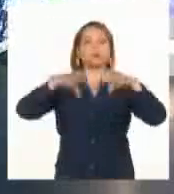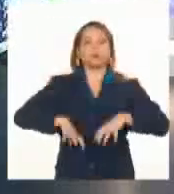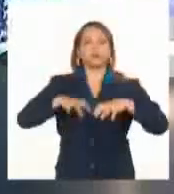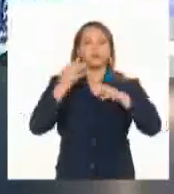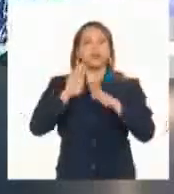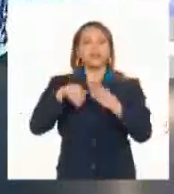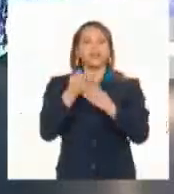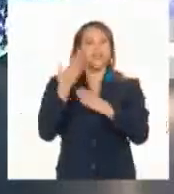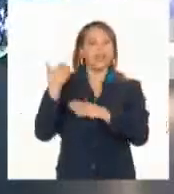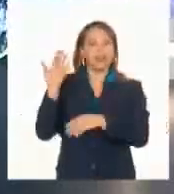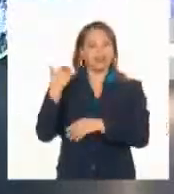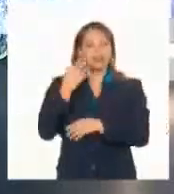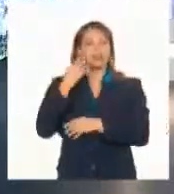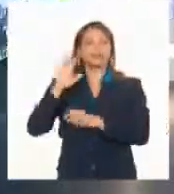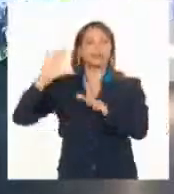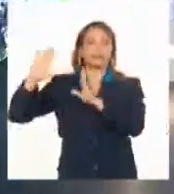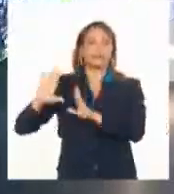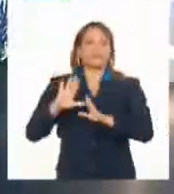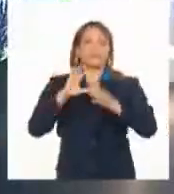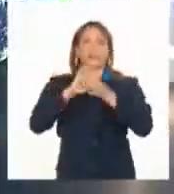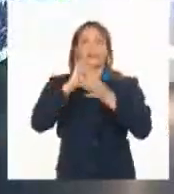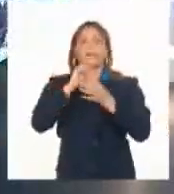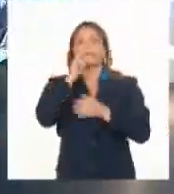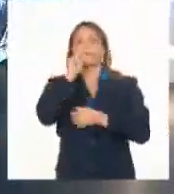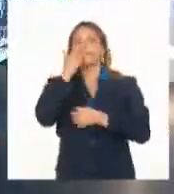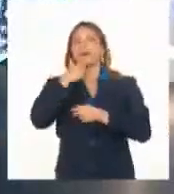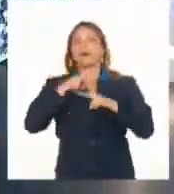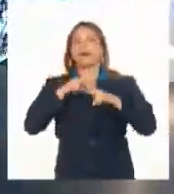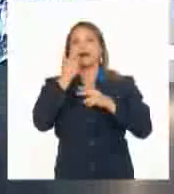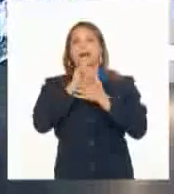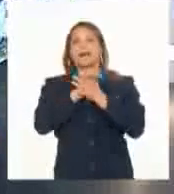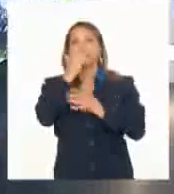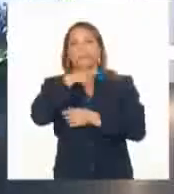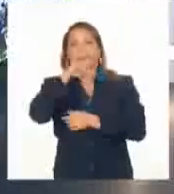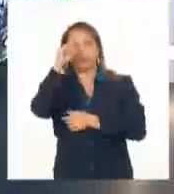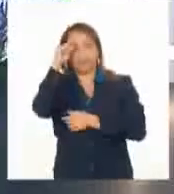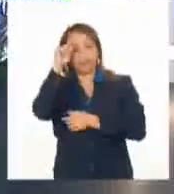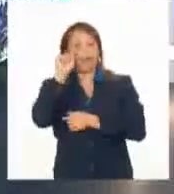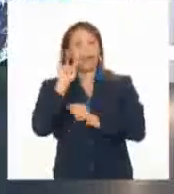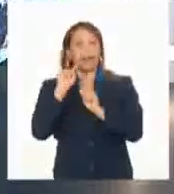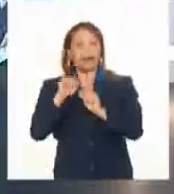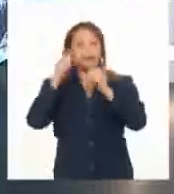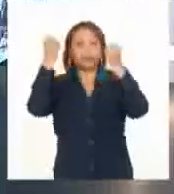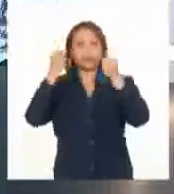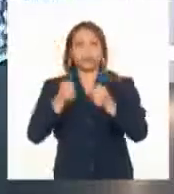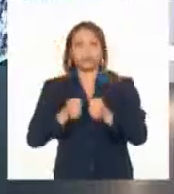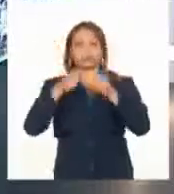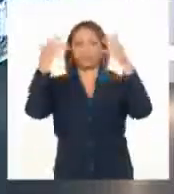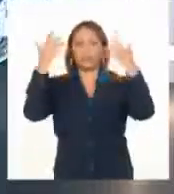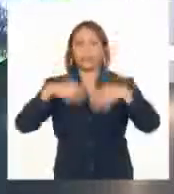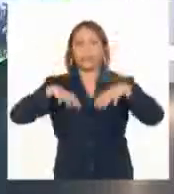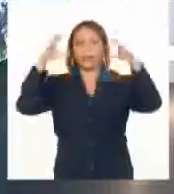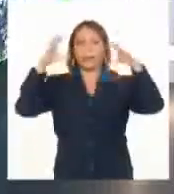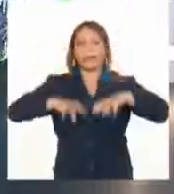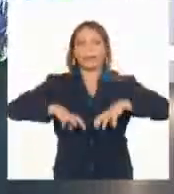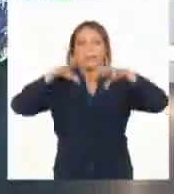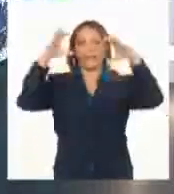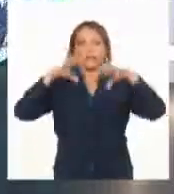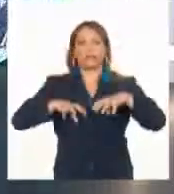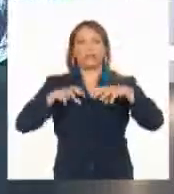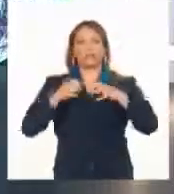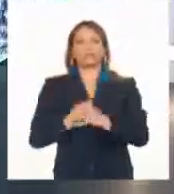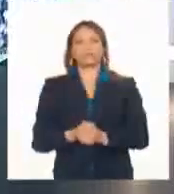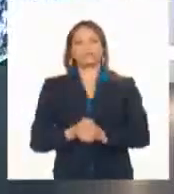anteriores que se extiende desde las Bahamas, que ha estado incentivando la actividad de chubascos, lluvias y tormentas eléctricas sobre